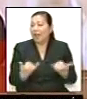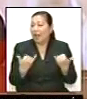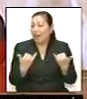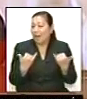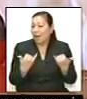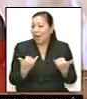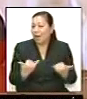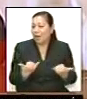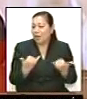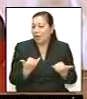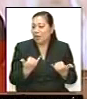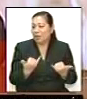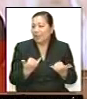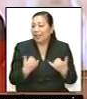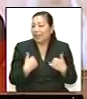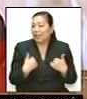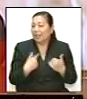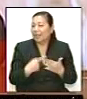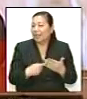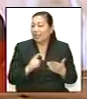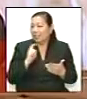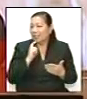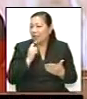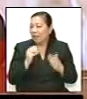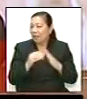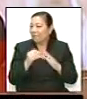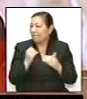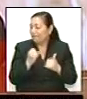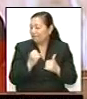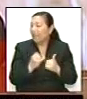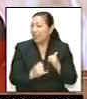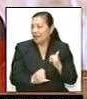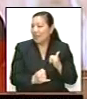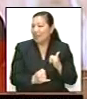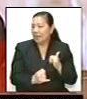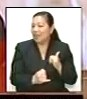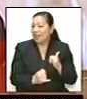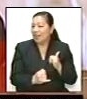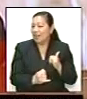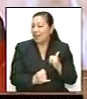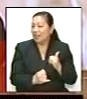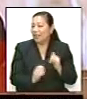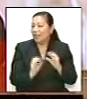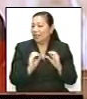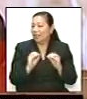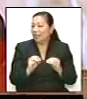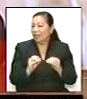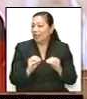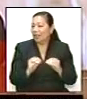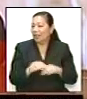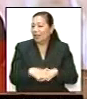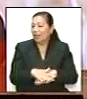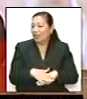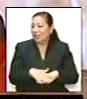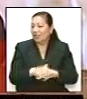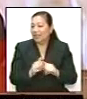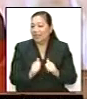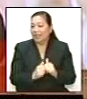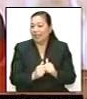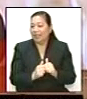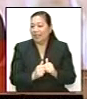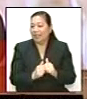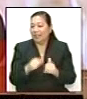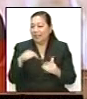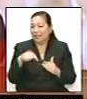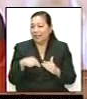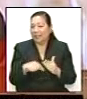momento se debe estar en las fases finales de designar a un gestor del